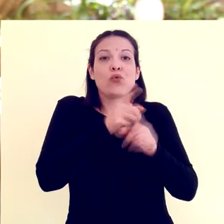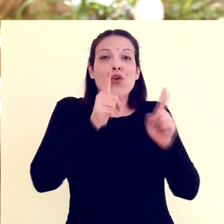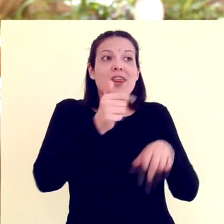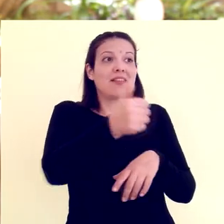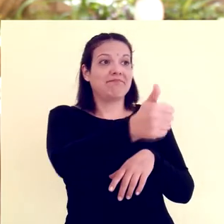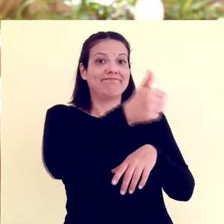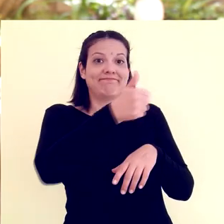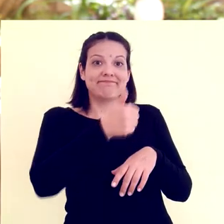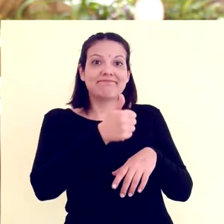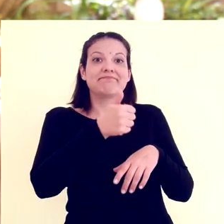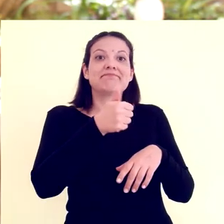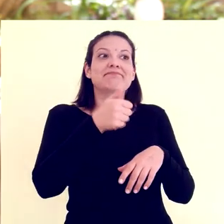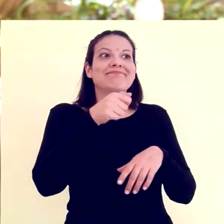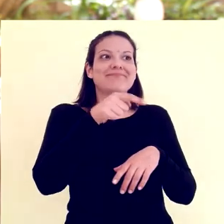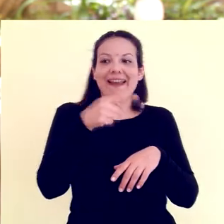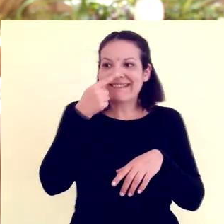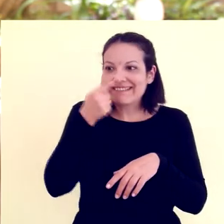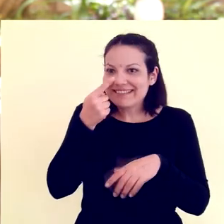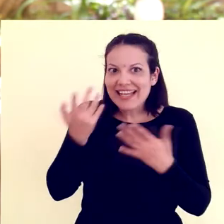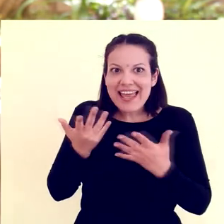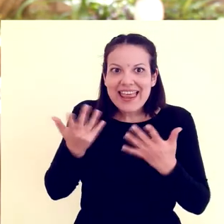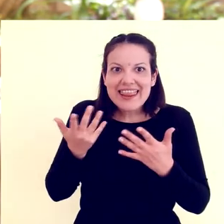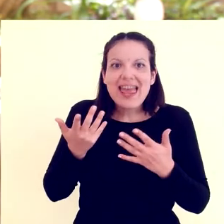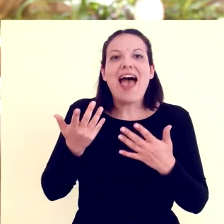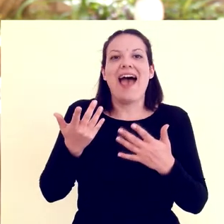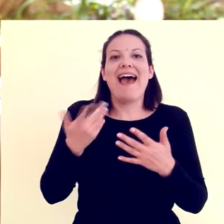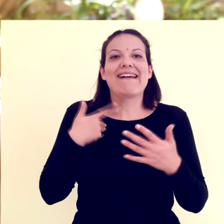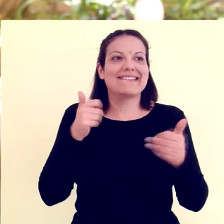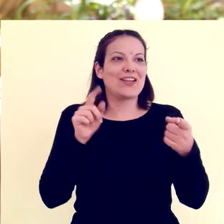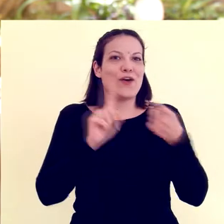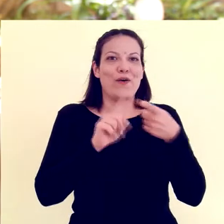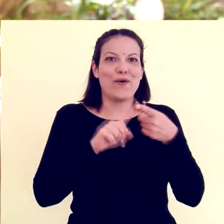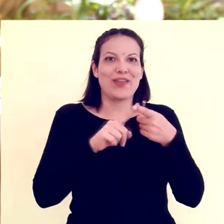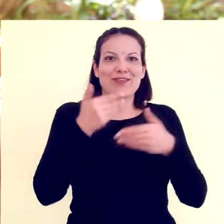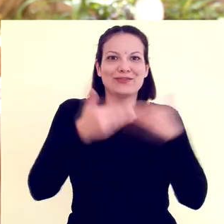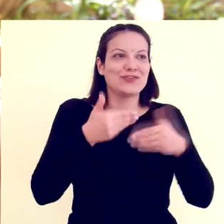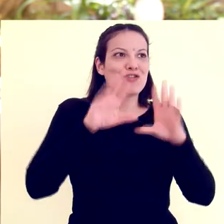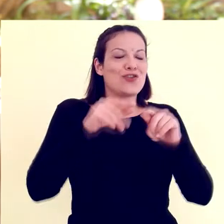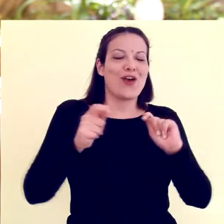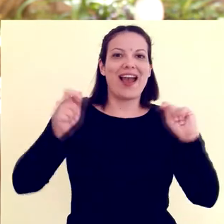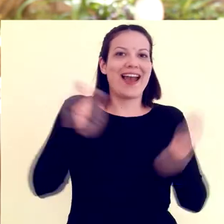se acerca y vos le importás, te